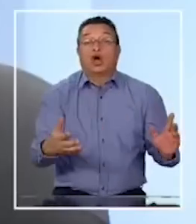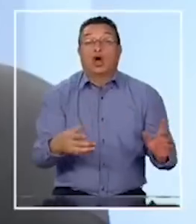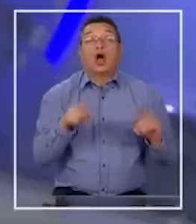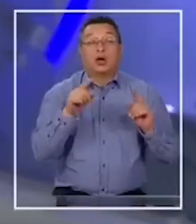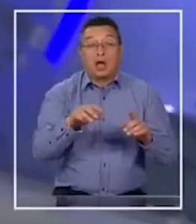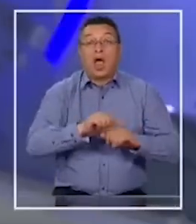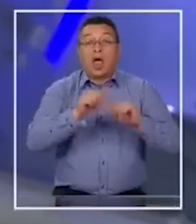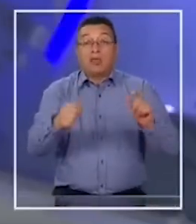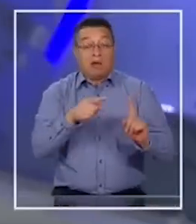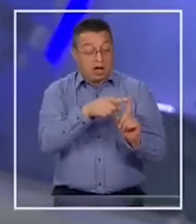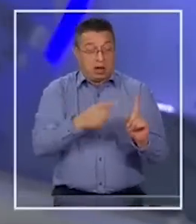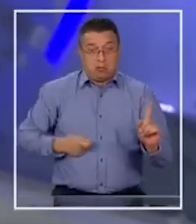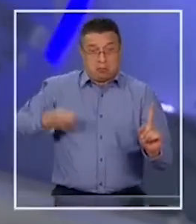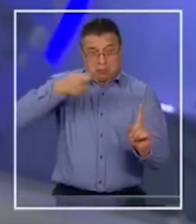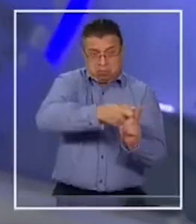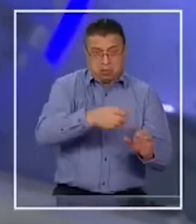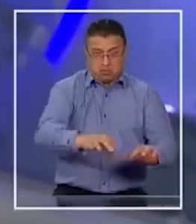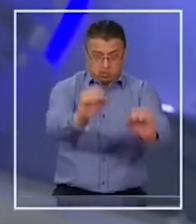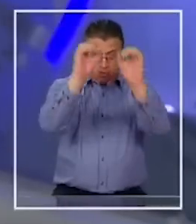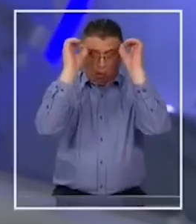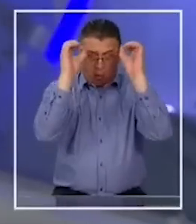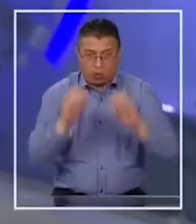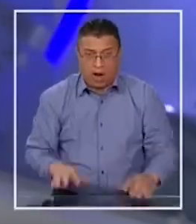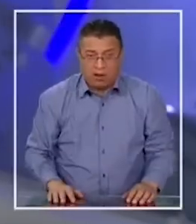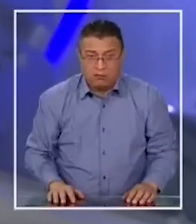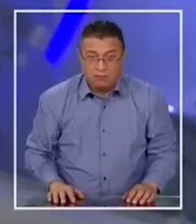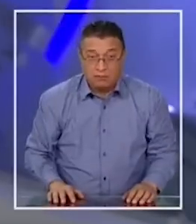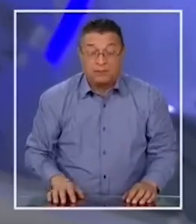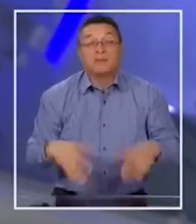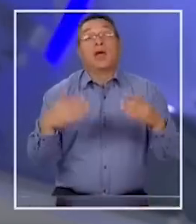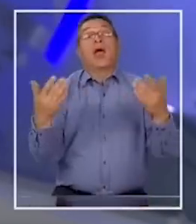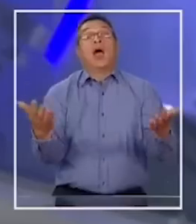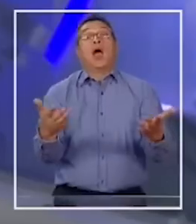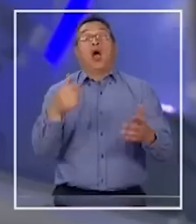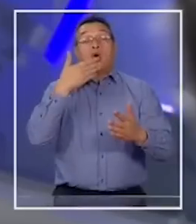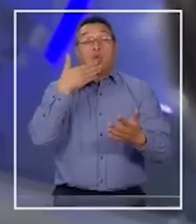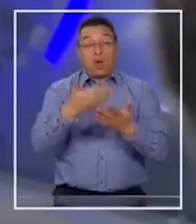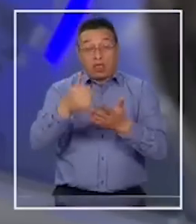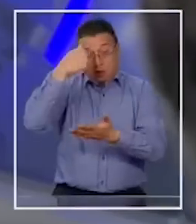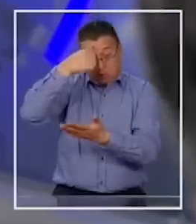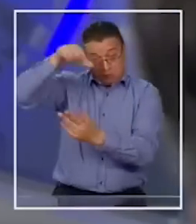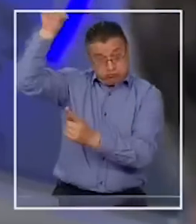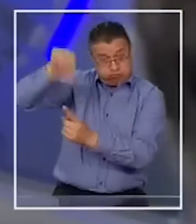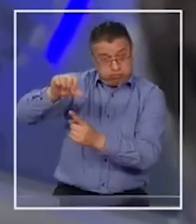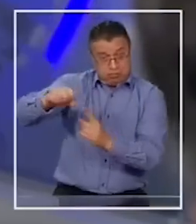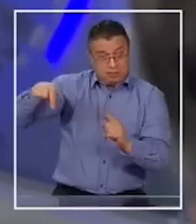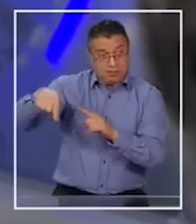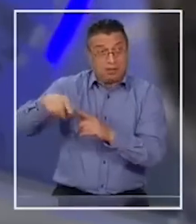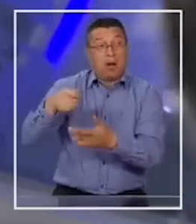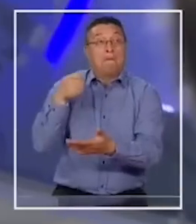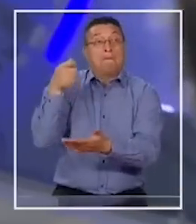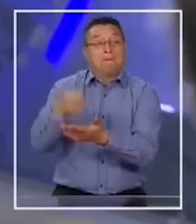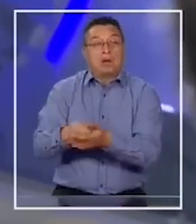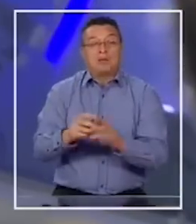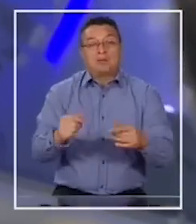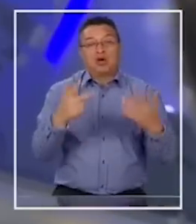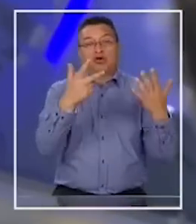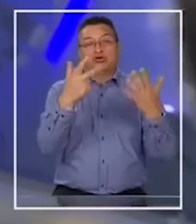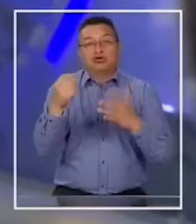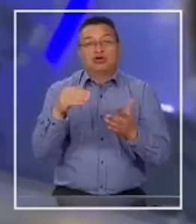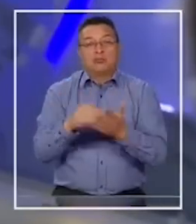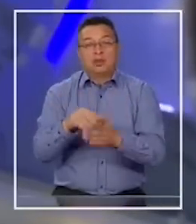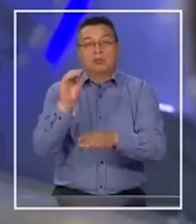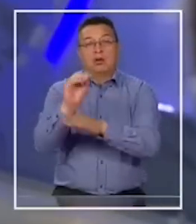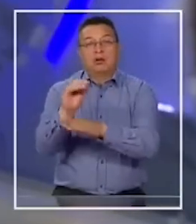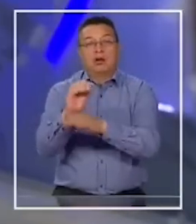víctimas nunca Entonces cuando los condenan las pocas veces con los condenaron les pagan del orden de ochocientos mil pesos